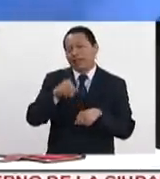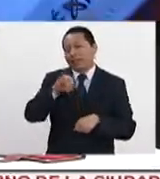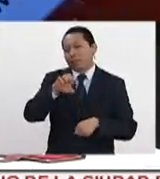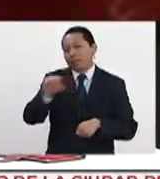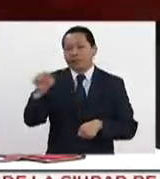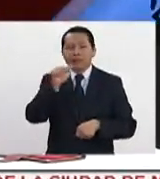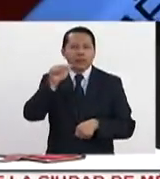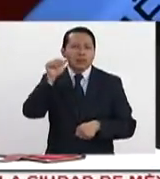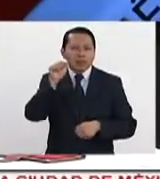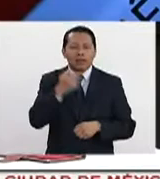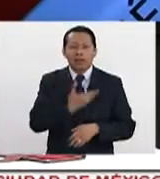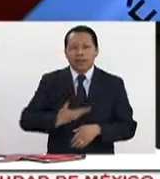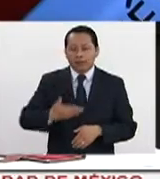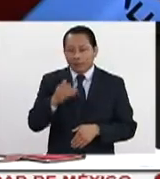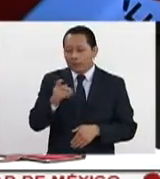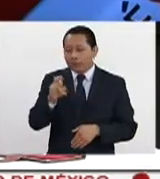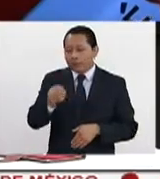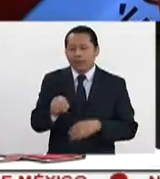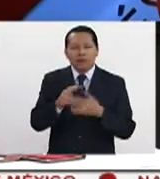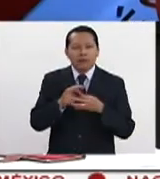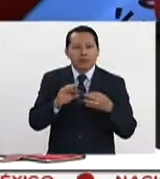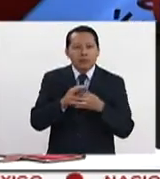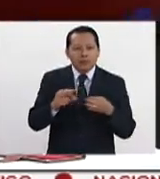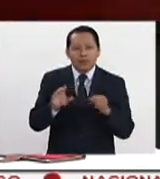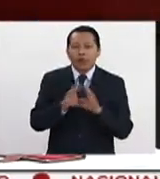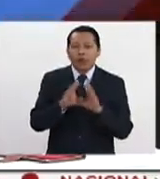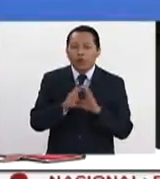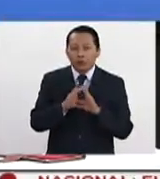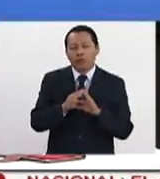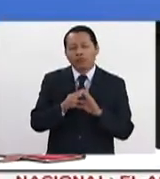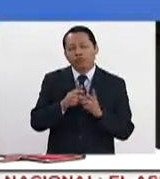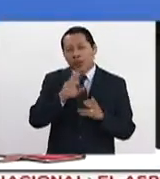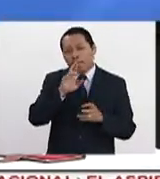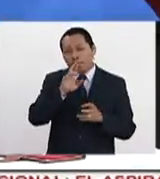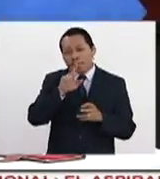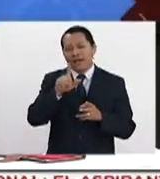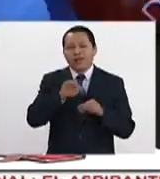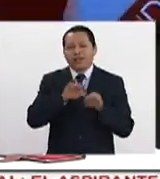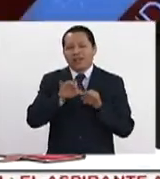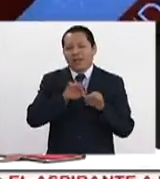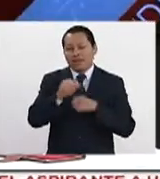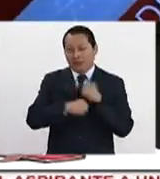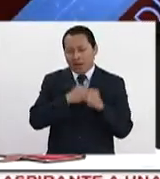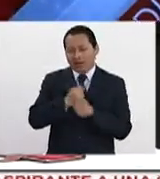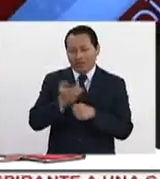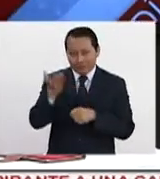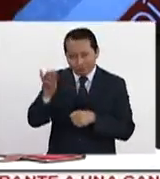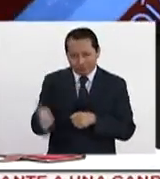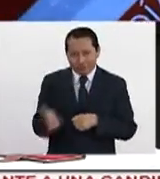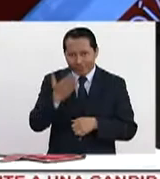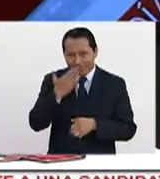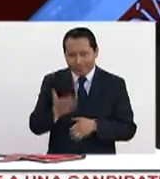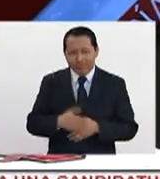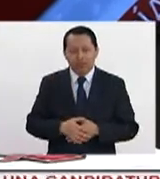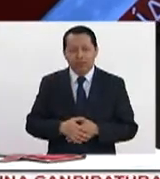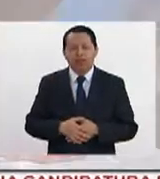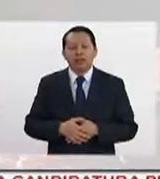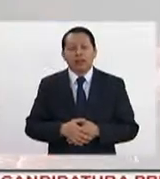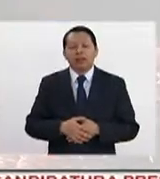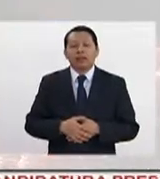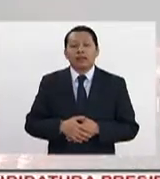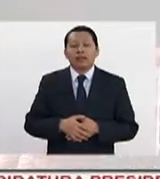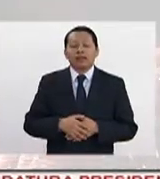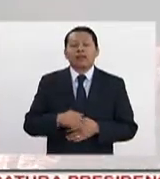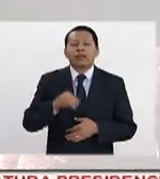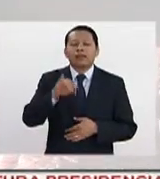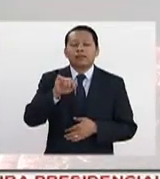presidente Enrique Peña Nieto, ha tenido uno de los mejores desempeños de los últimos años, maestro. Sin lugar a dudas,